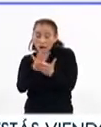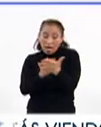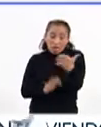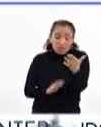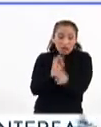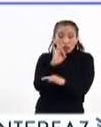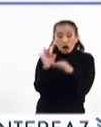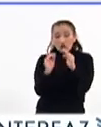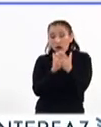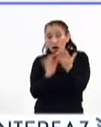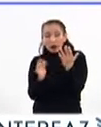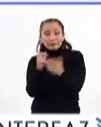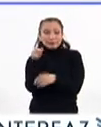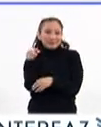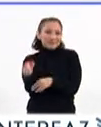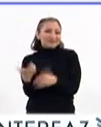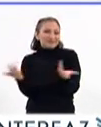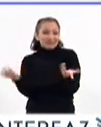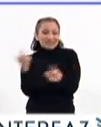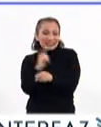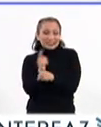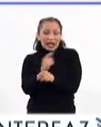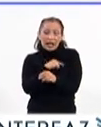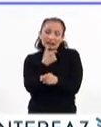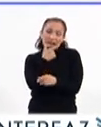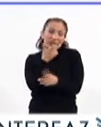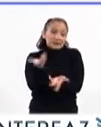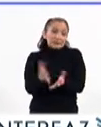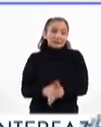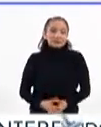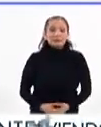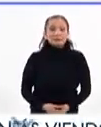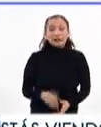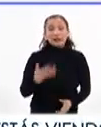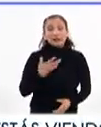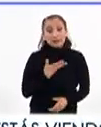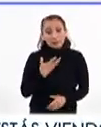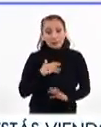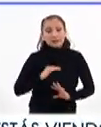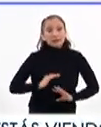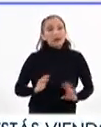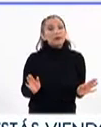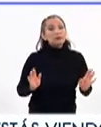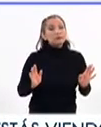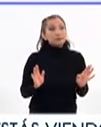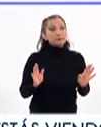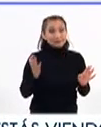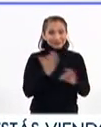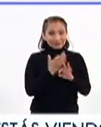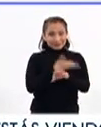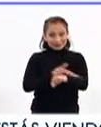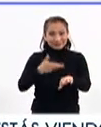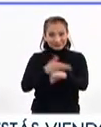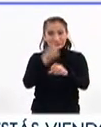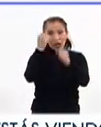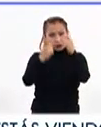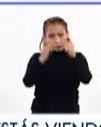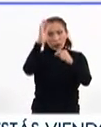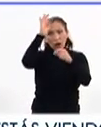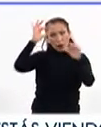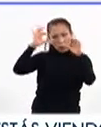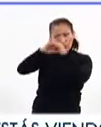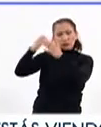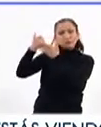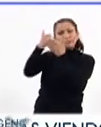toda la bibliografía para esta carrera está en ese idioma. Y tenemos ya nosotros en proceso algunos convenios